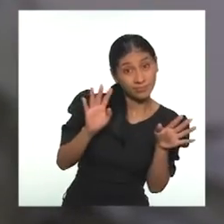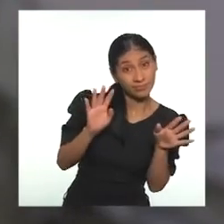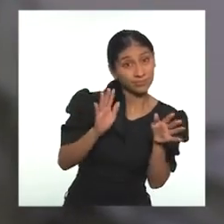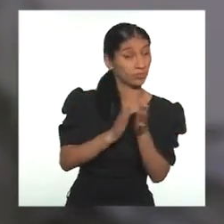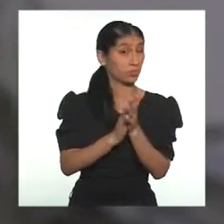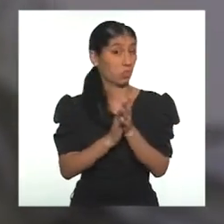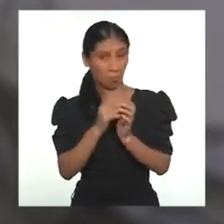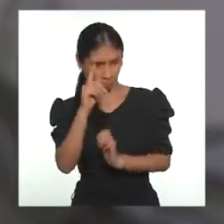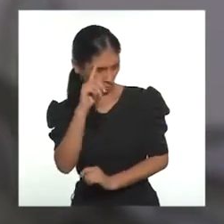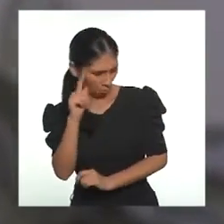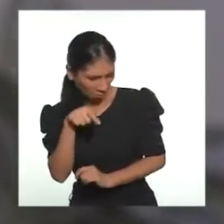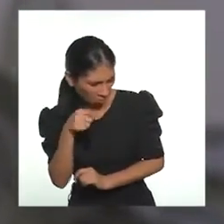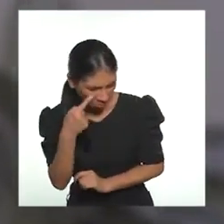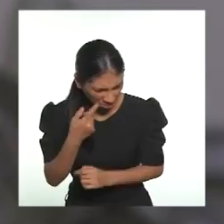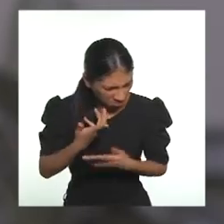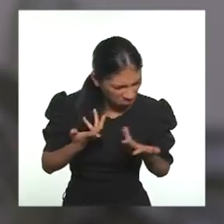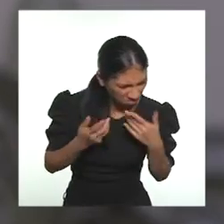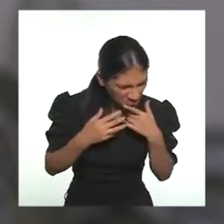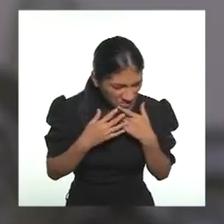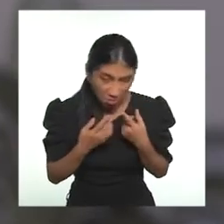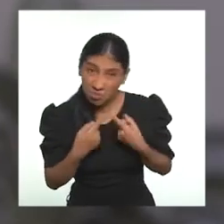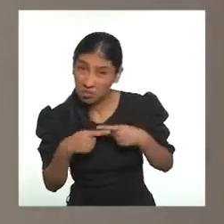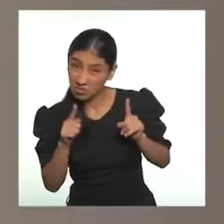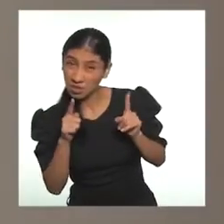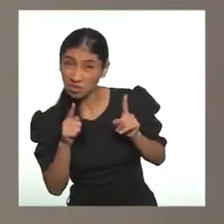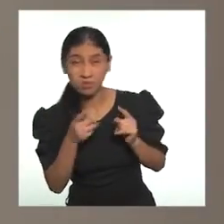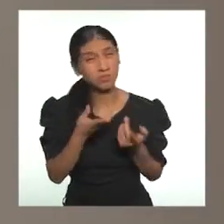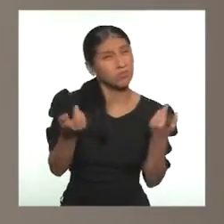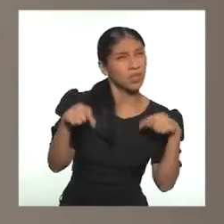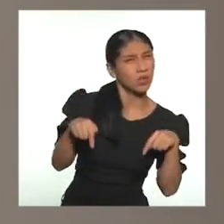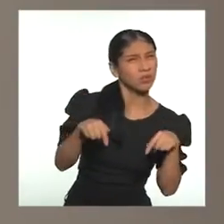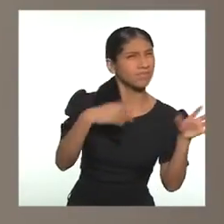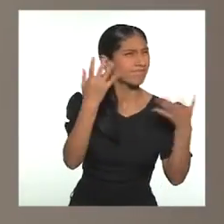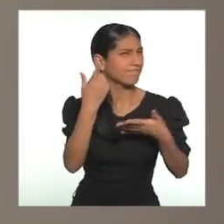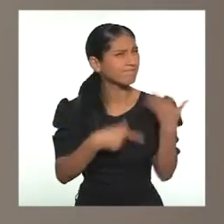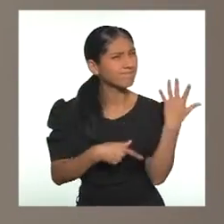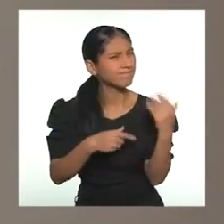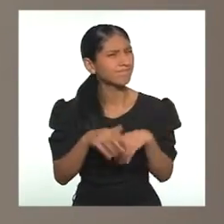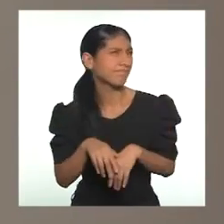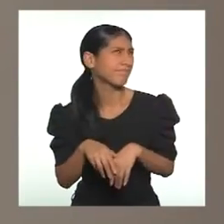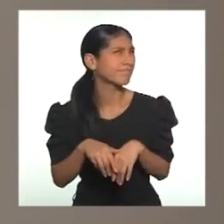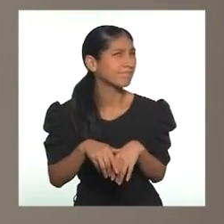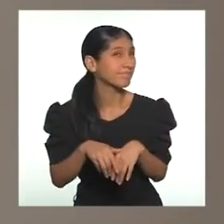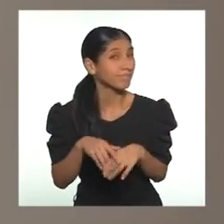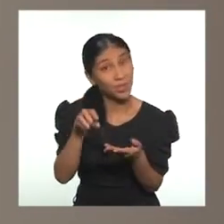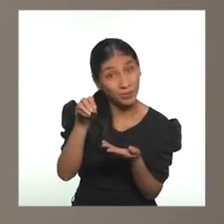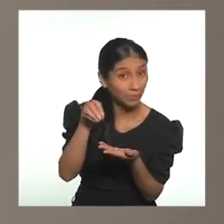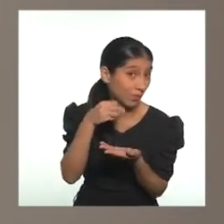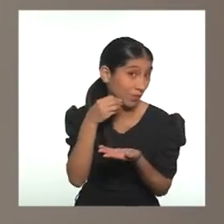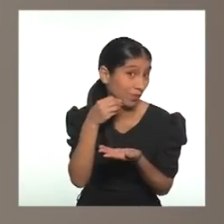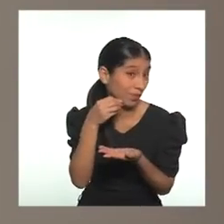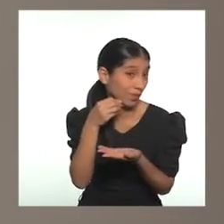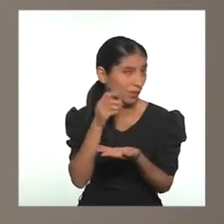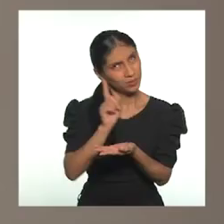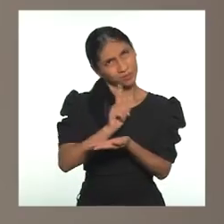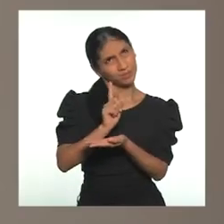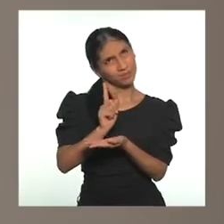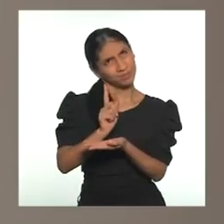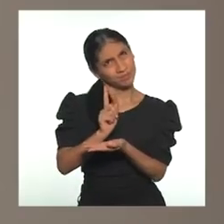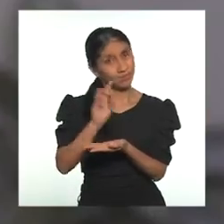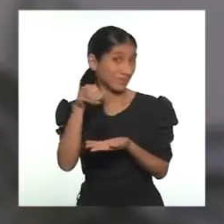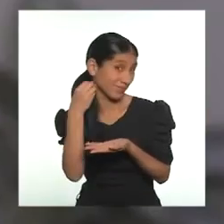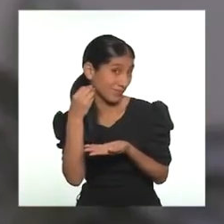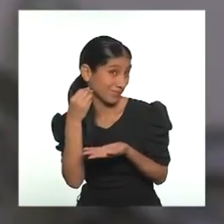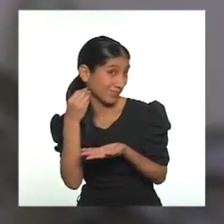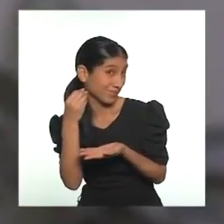¿Será un tipo de guayaba que no conozco? ¿Y ahora qué hago? ¿Me la como